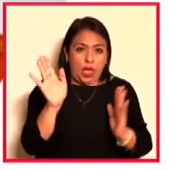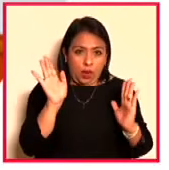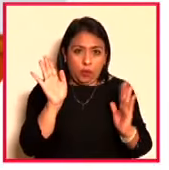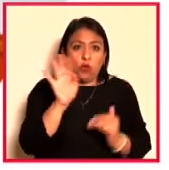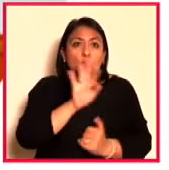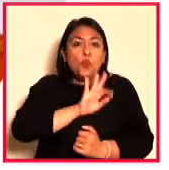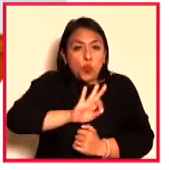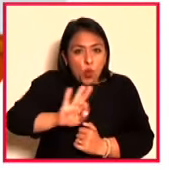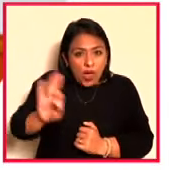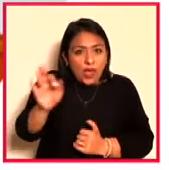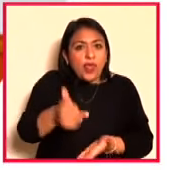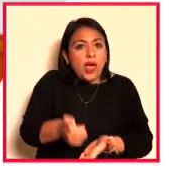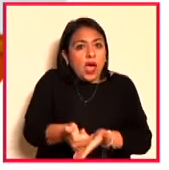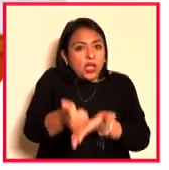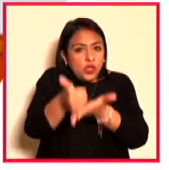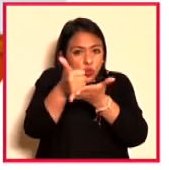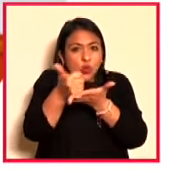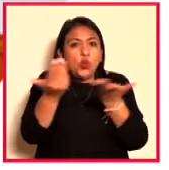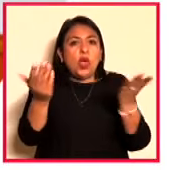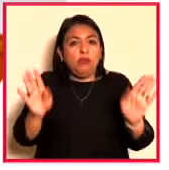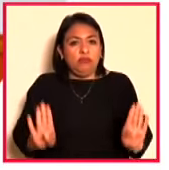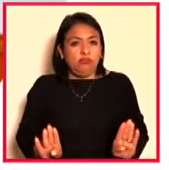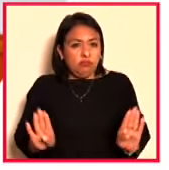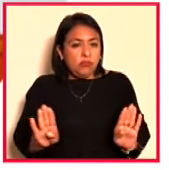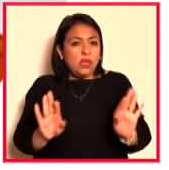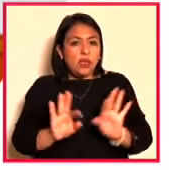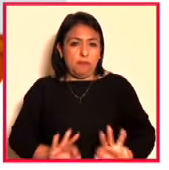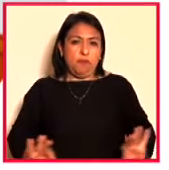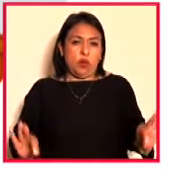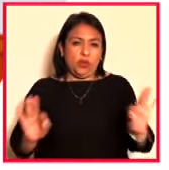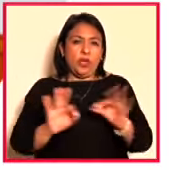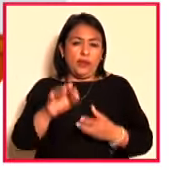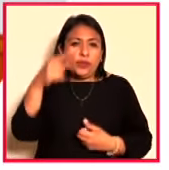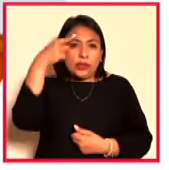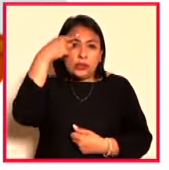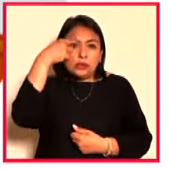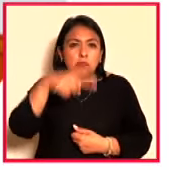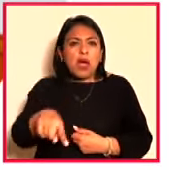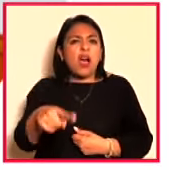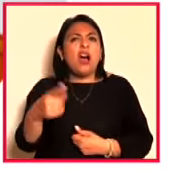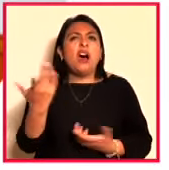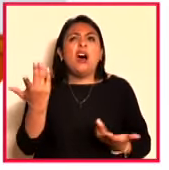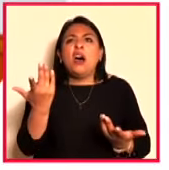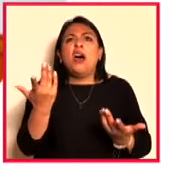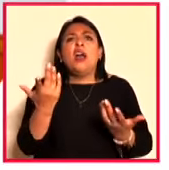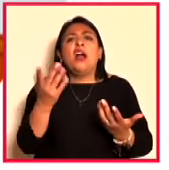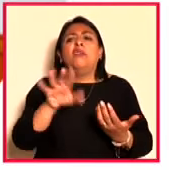generar, por un lado, las condiciones básicas para superar la